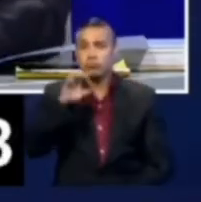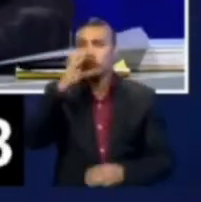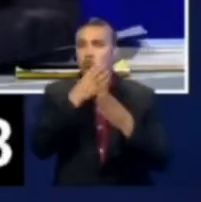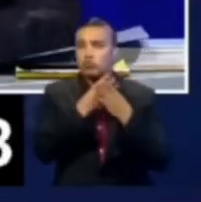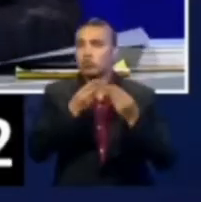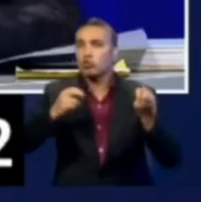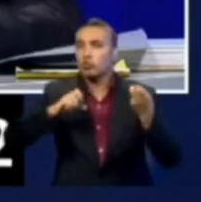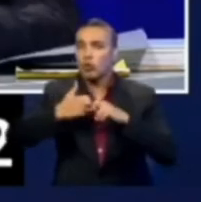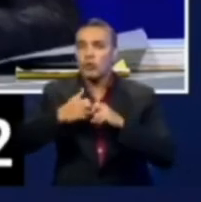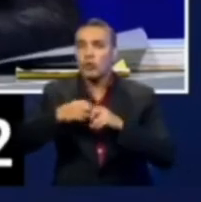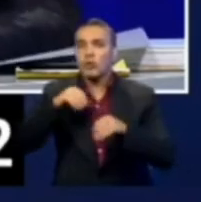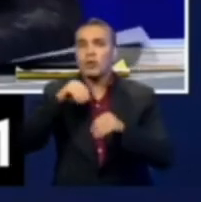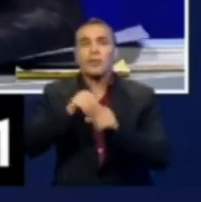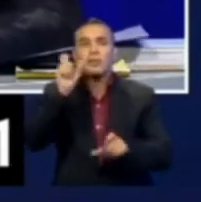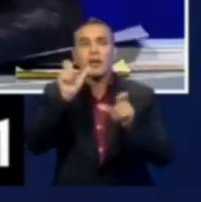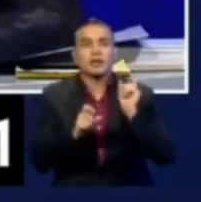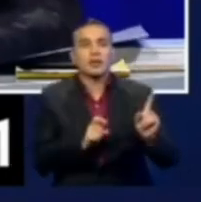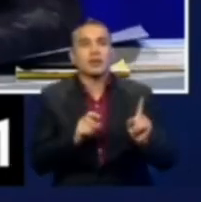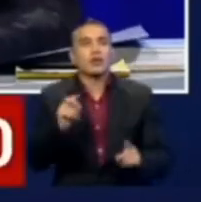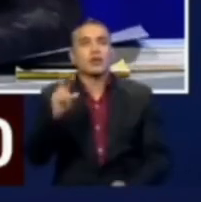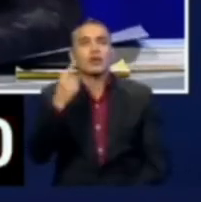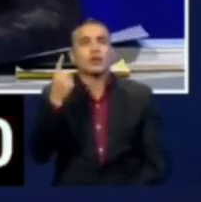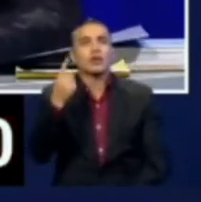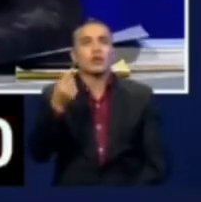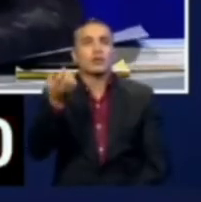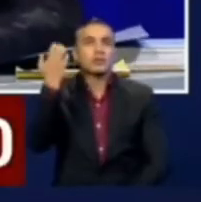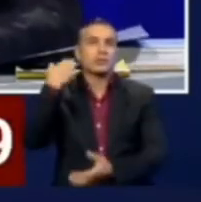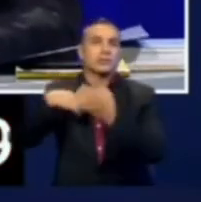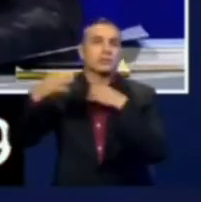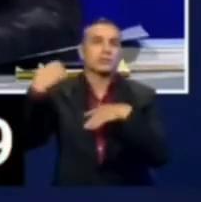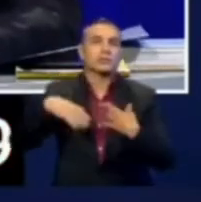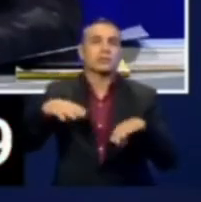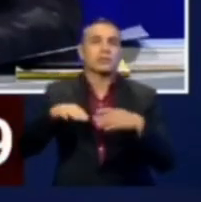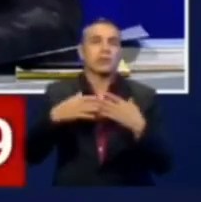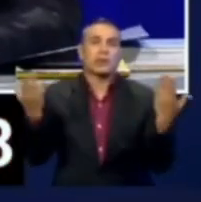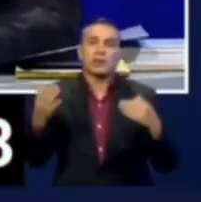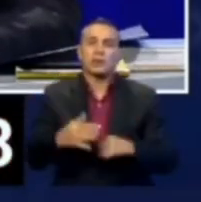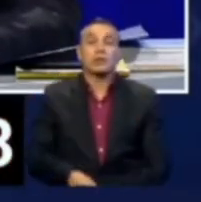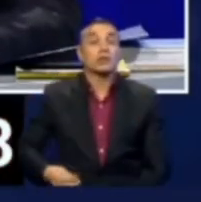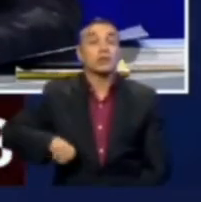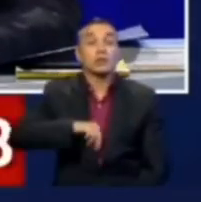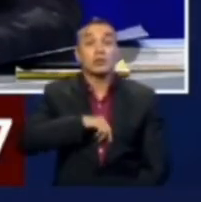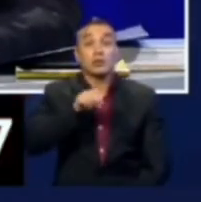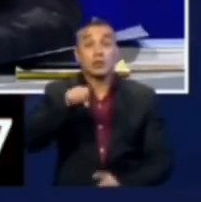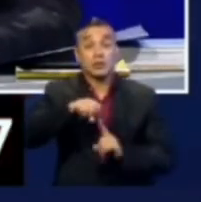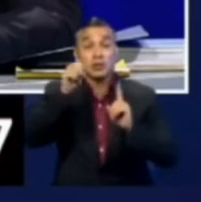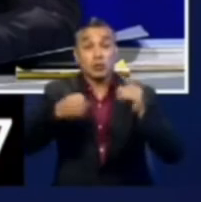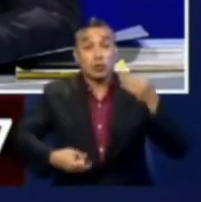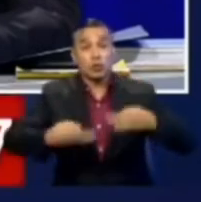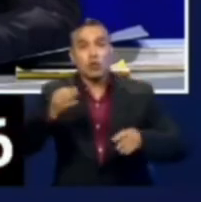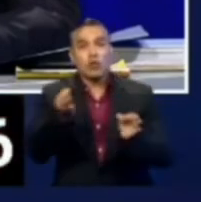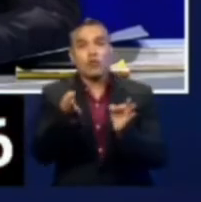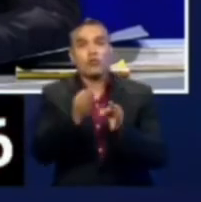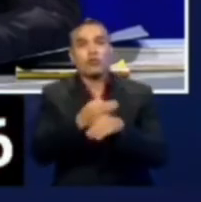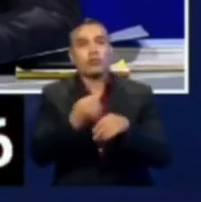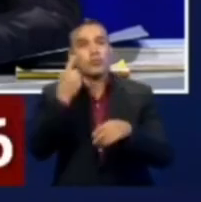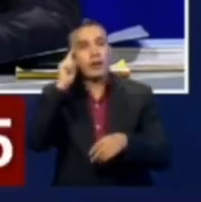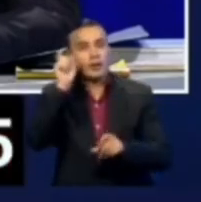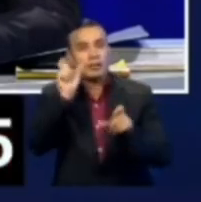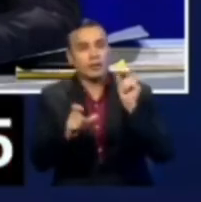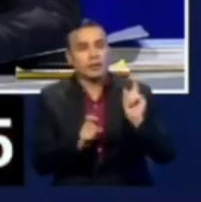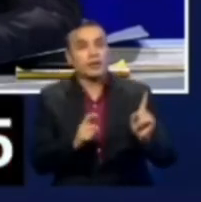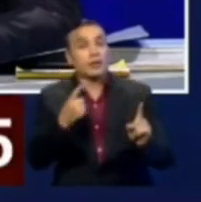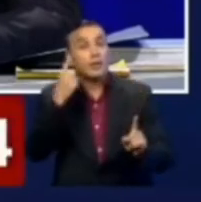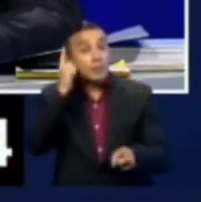los problemas de la gente. No solo se enfoque en los problemas de las élites. Tenemos que hacer que el sistema de justicia funcione para la gente,